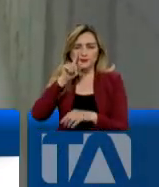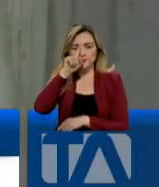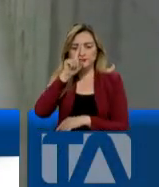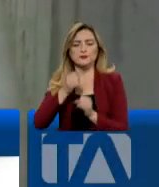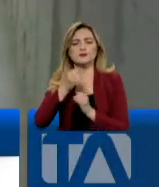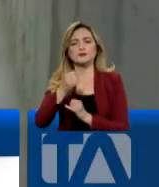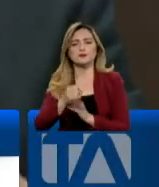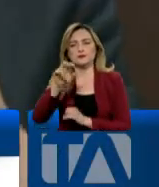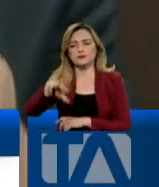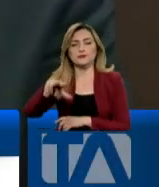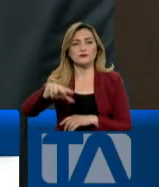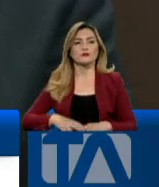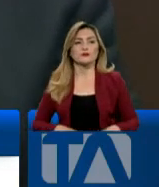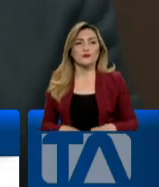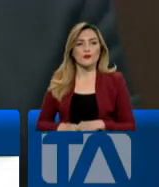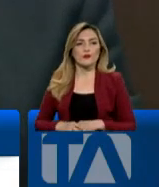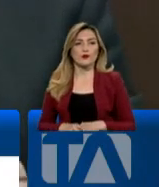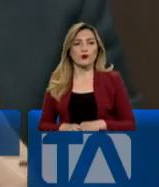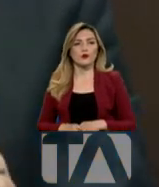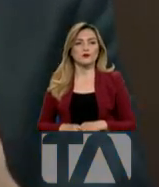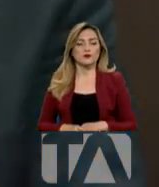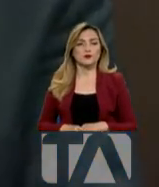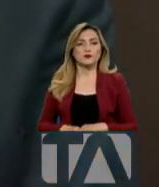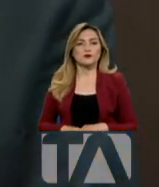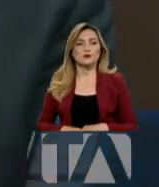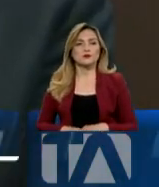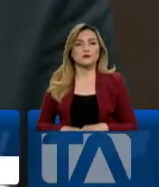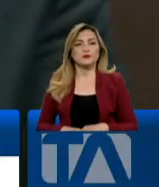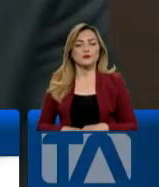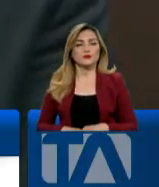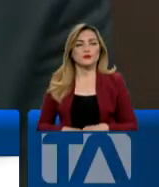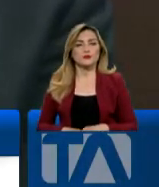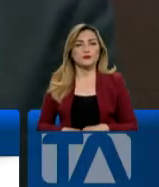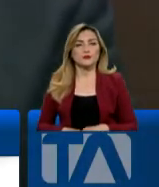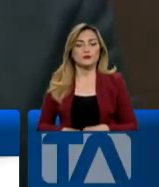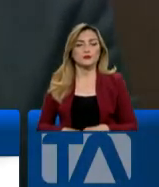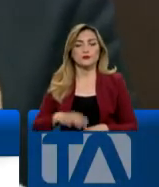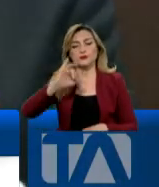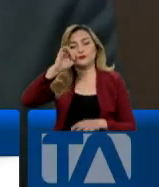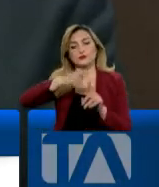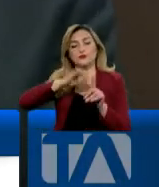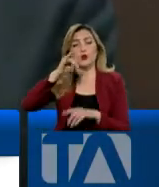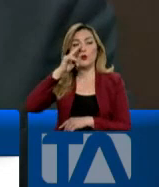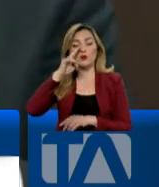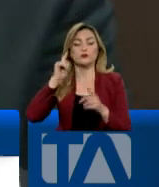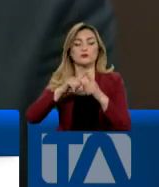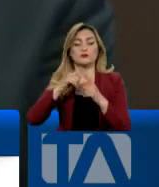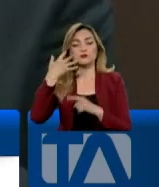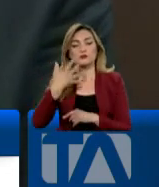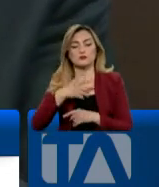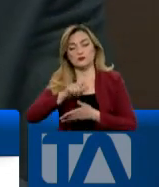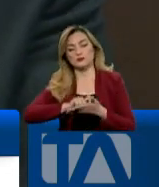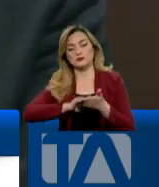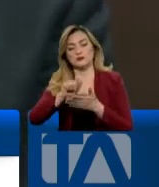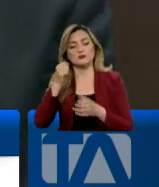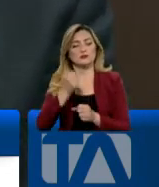en los últimos tres meses. En ese sector se ha multiplicado por 7 desde junio hasta la fecha el número de contratos formales